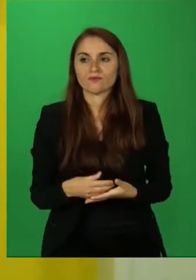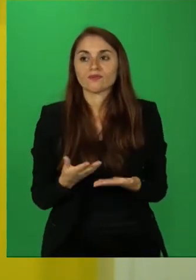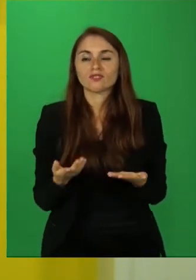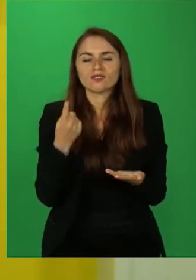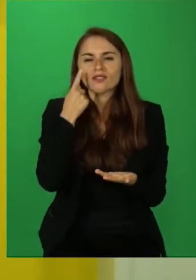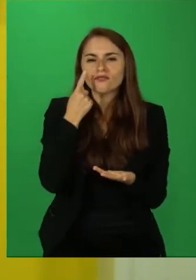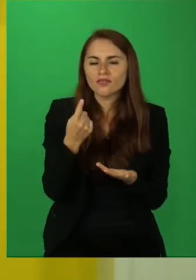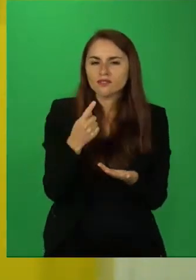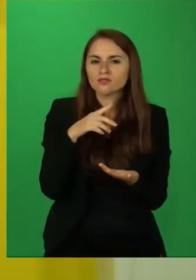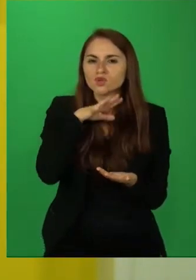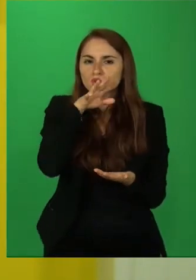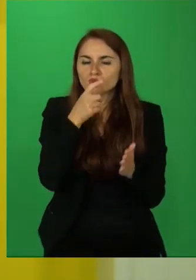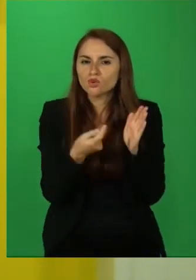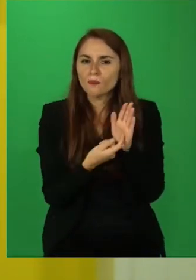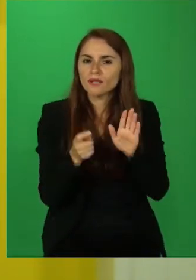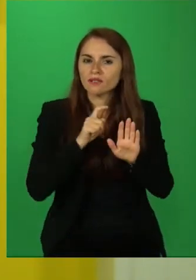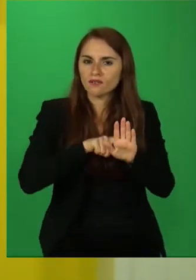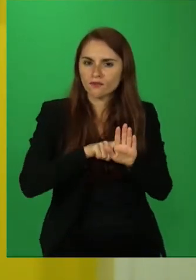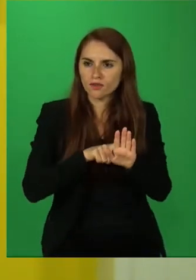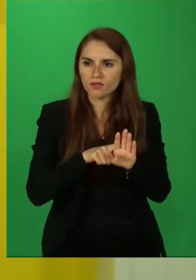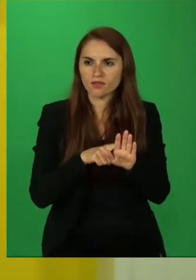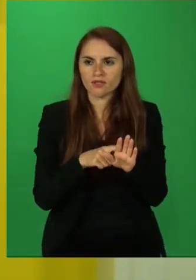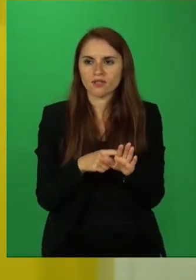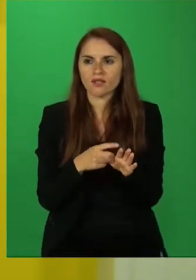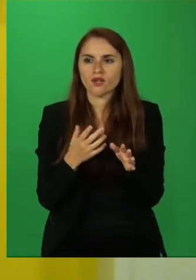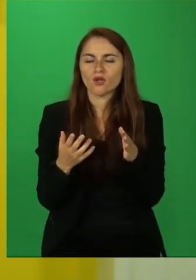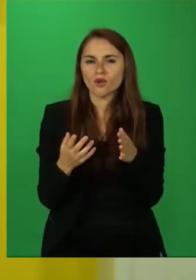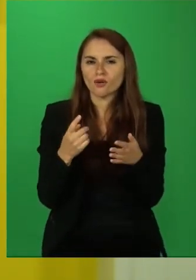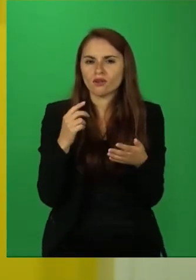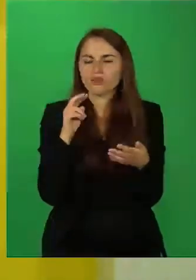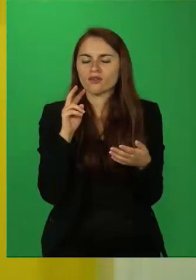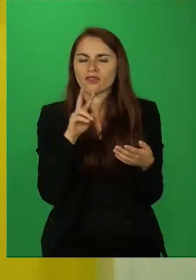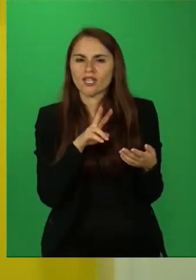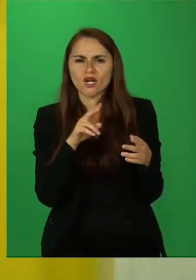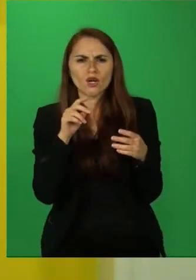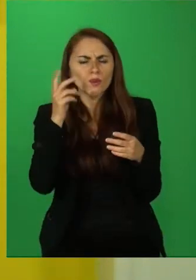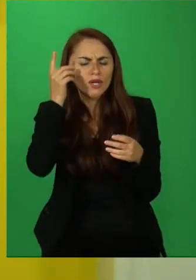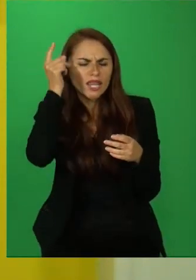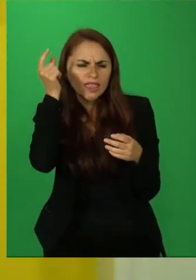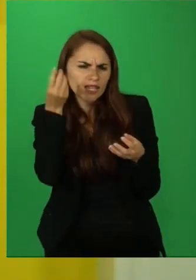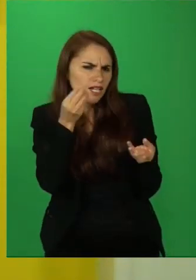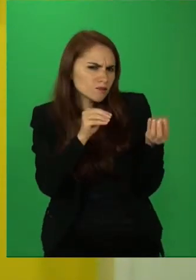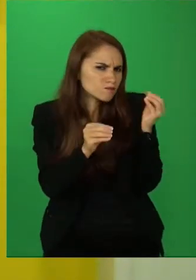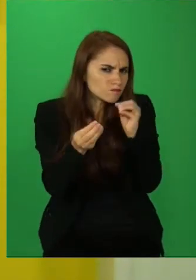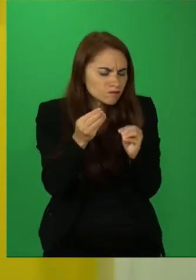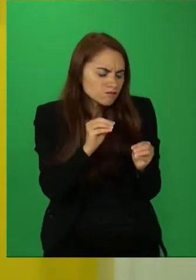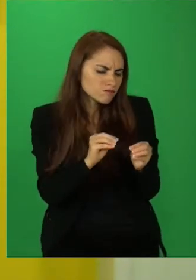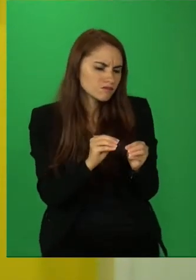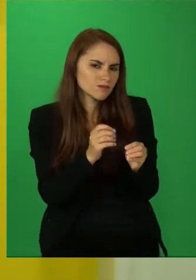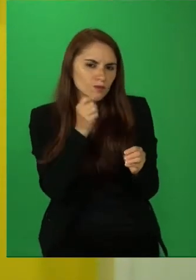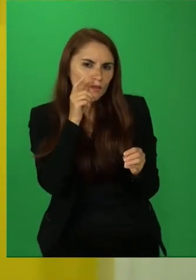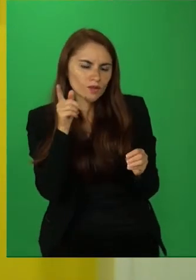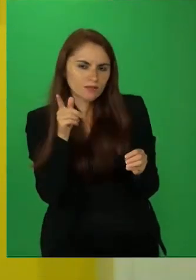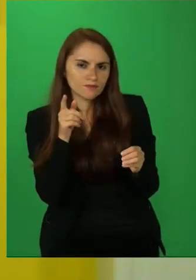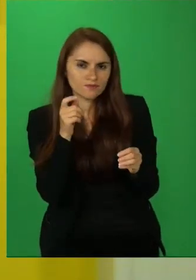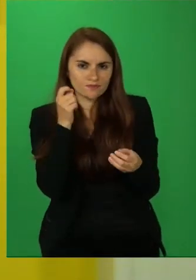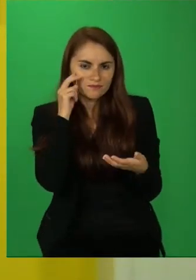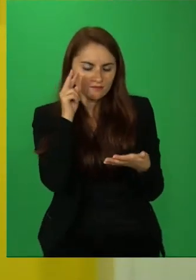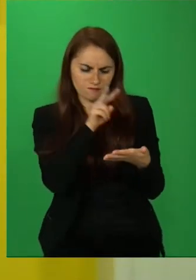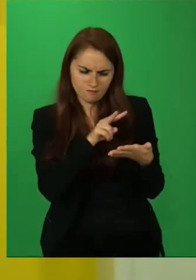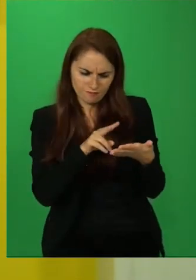uso metafórico o de algún mensaje oculto, un mensaje detrás de las líneas. ¿Lo